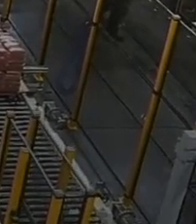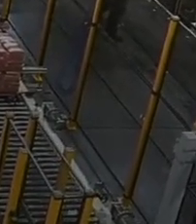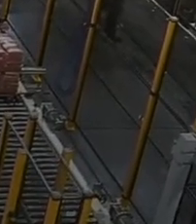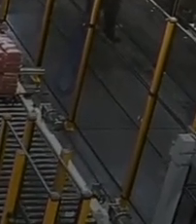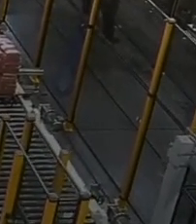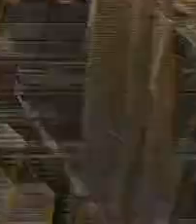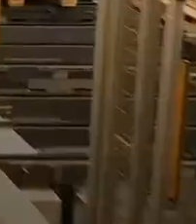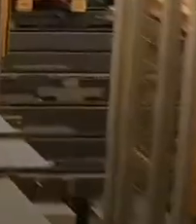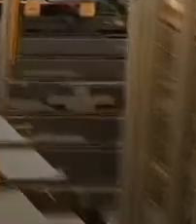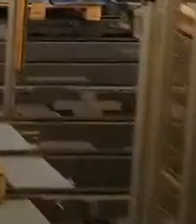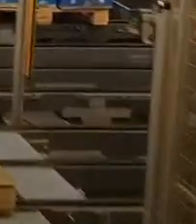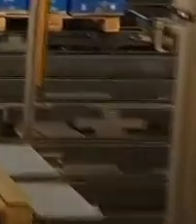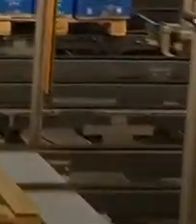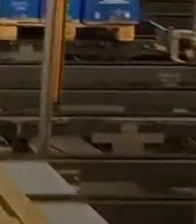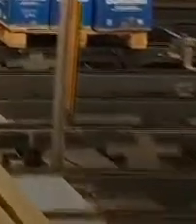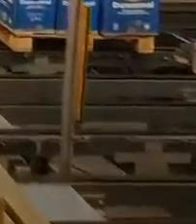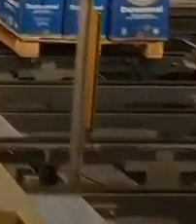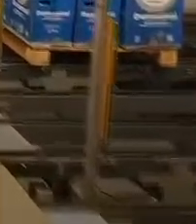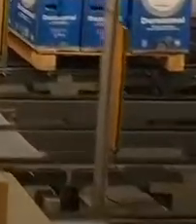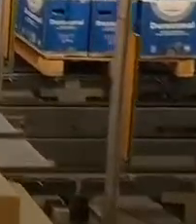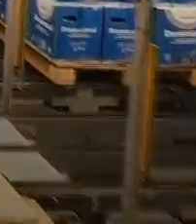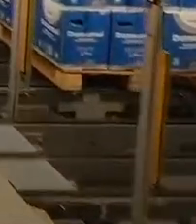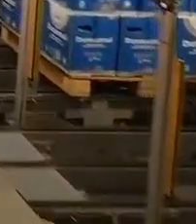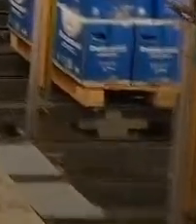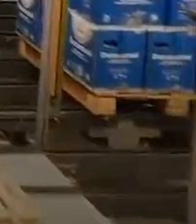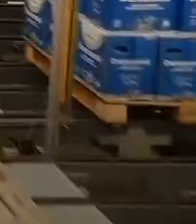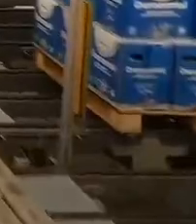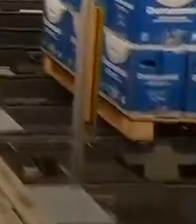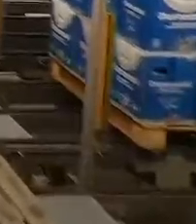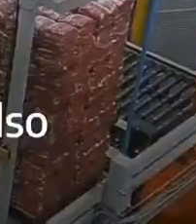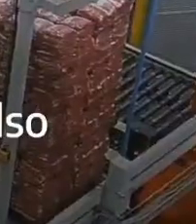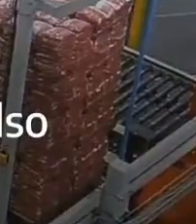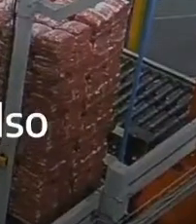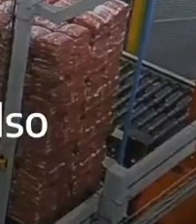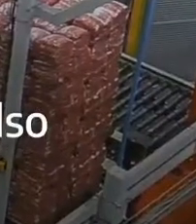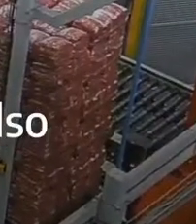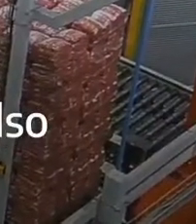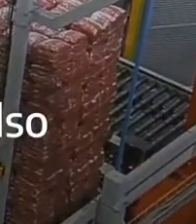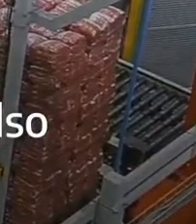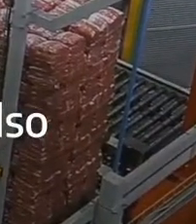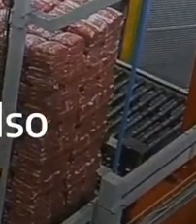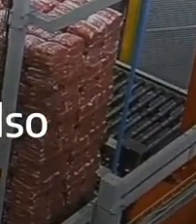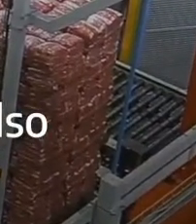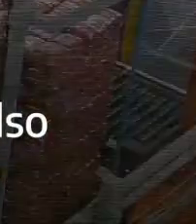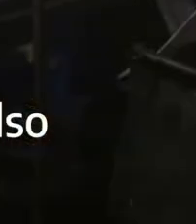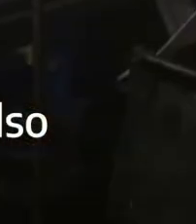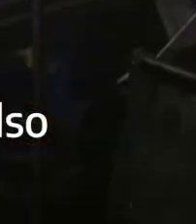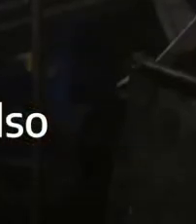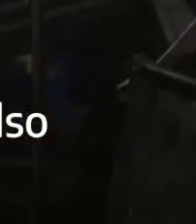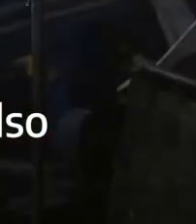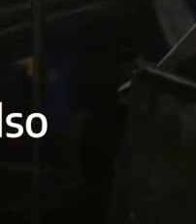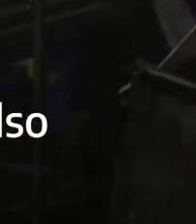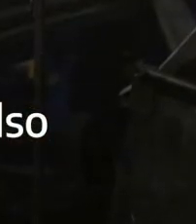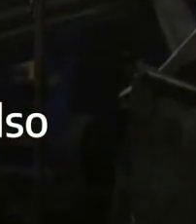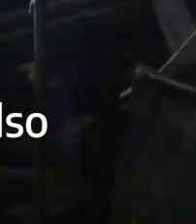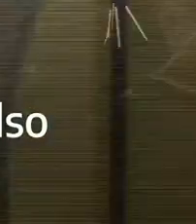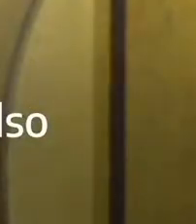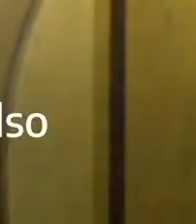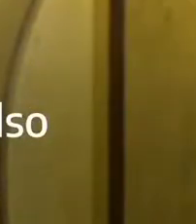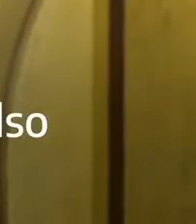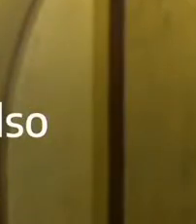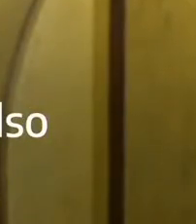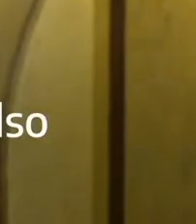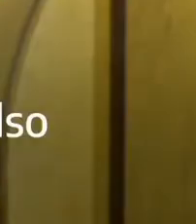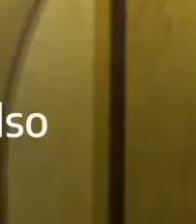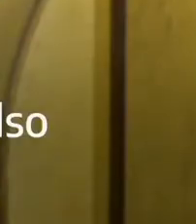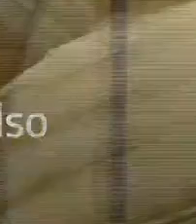capacidades productivas en empresas nacionales de sectores estratégicos. El apoyo del programa contribuye al impulso de una mayor